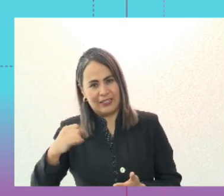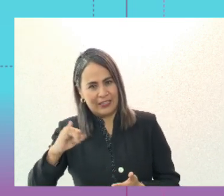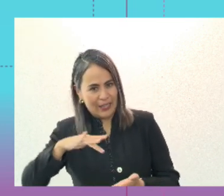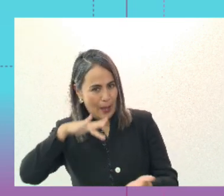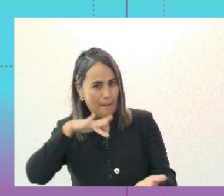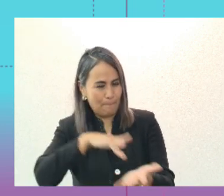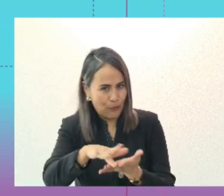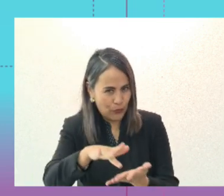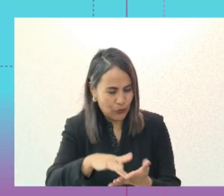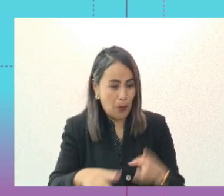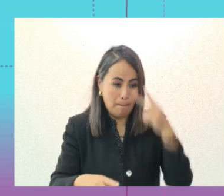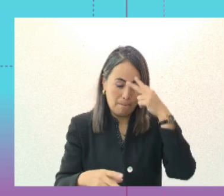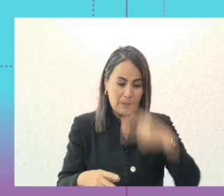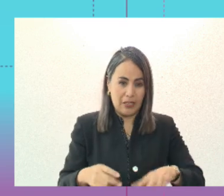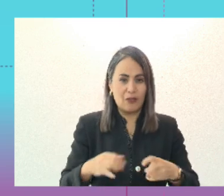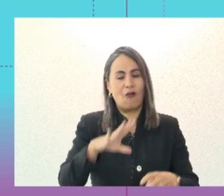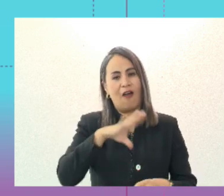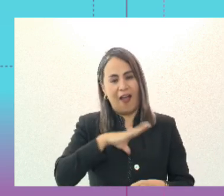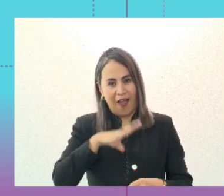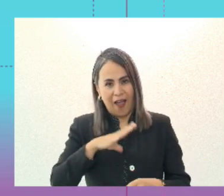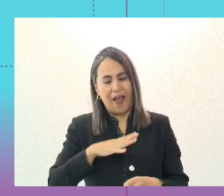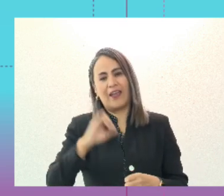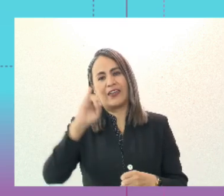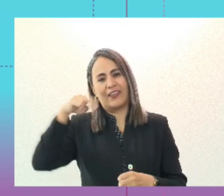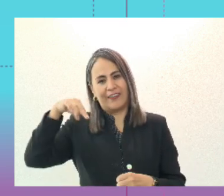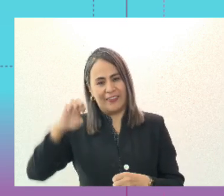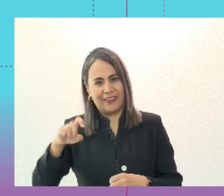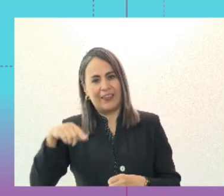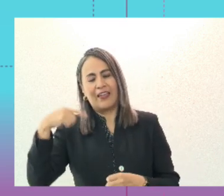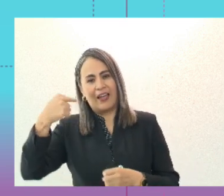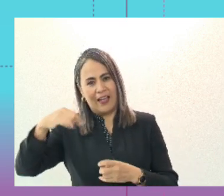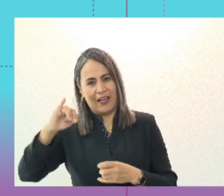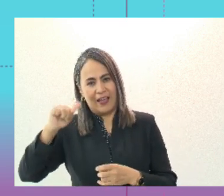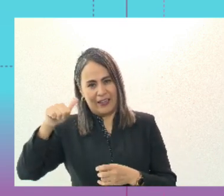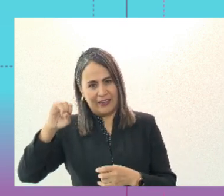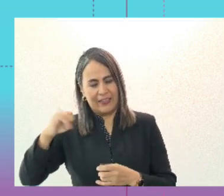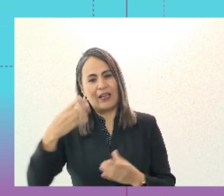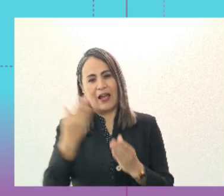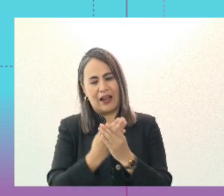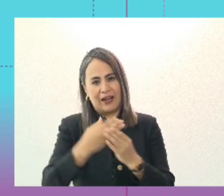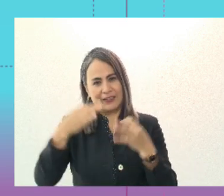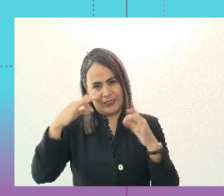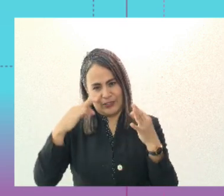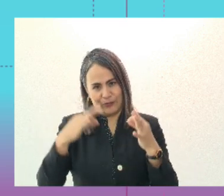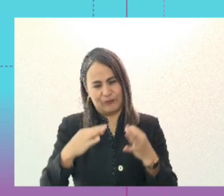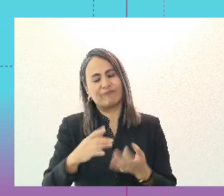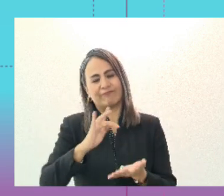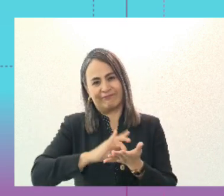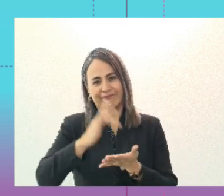todo México cuenta con los archivos del INEGI. Entonces, pues muchas gracias. Buenas tardes.